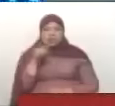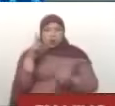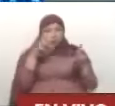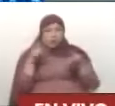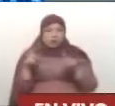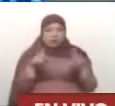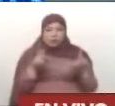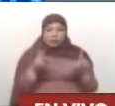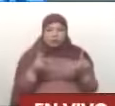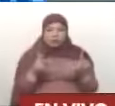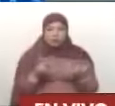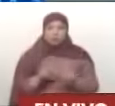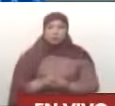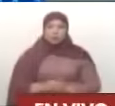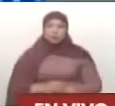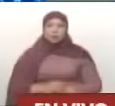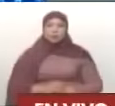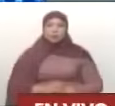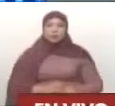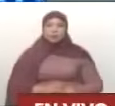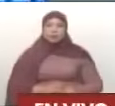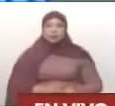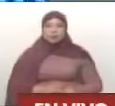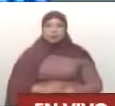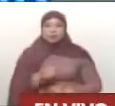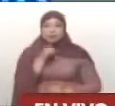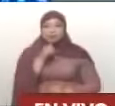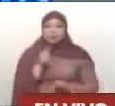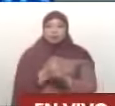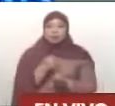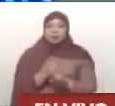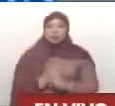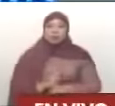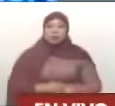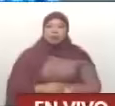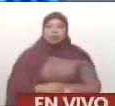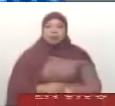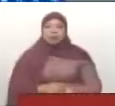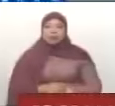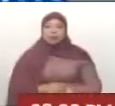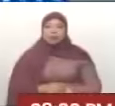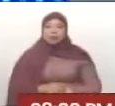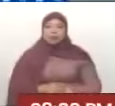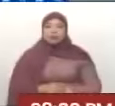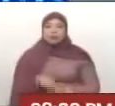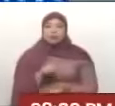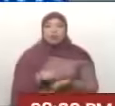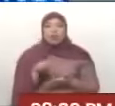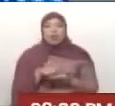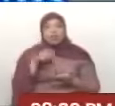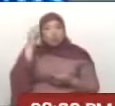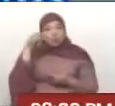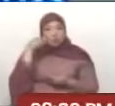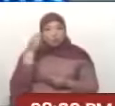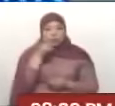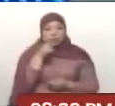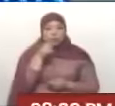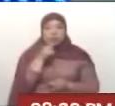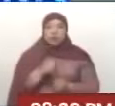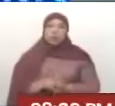imágenes. Vamos a ver. Porque hay tantas imágenes. Bueno, Silita de su teléfono filmó varios videos. Vamos a subirlos,